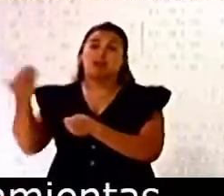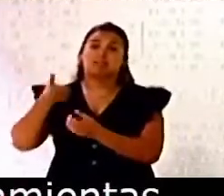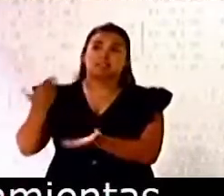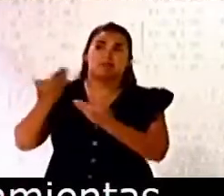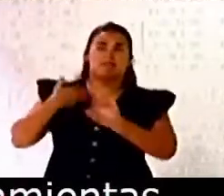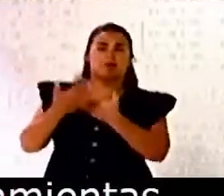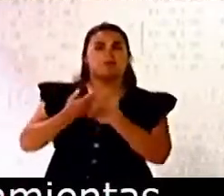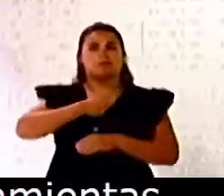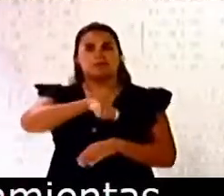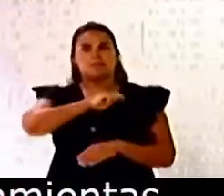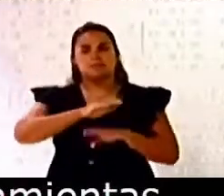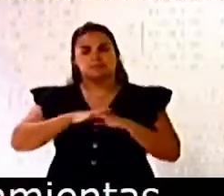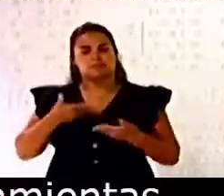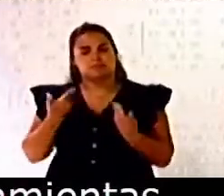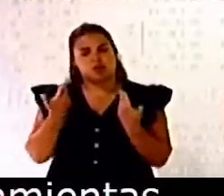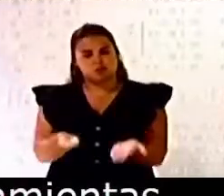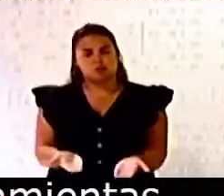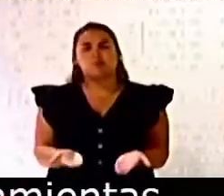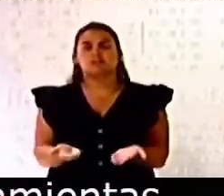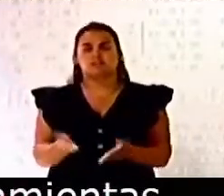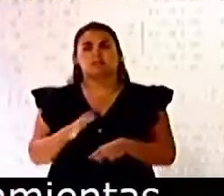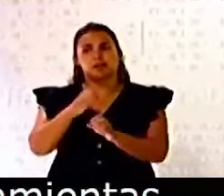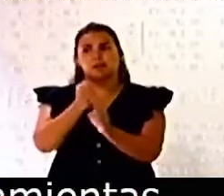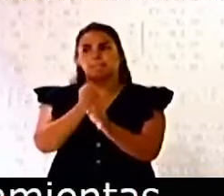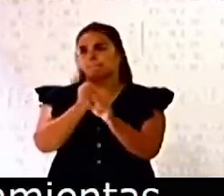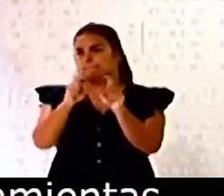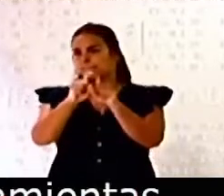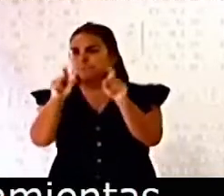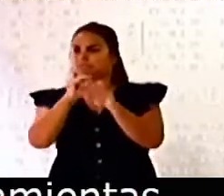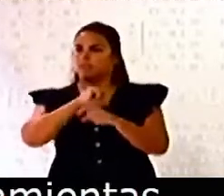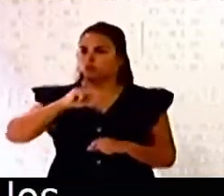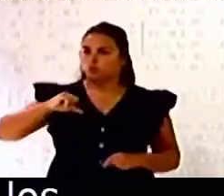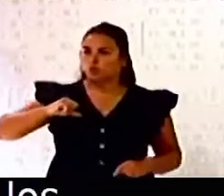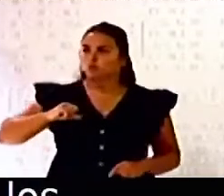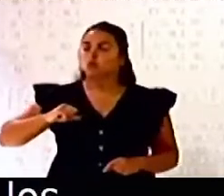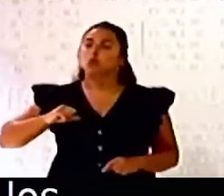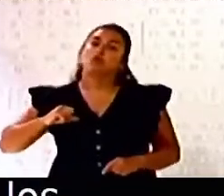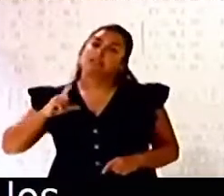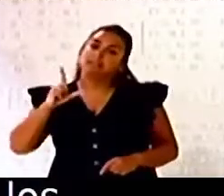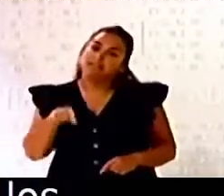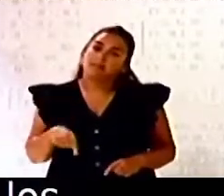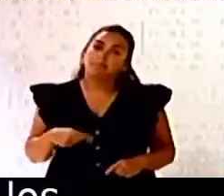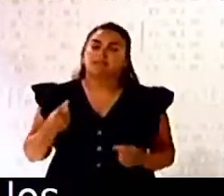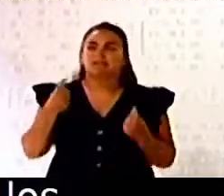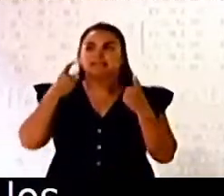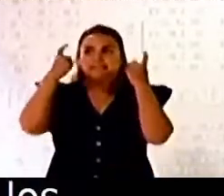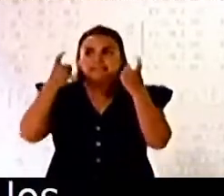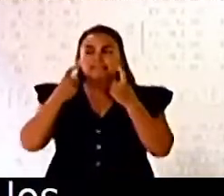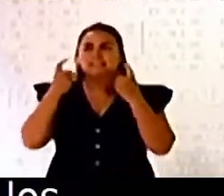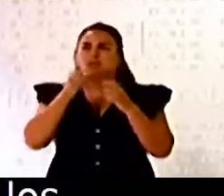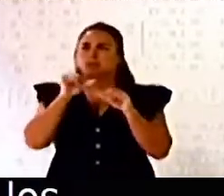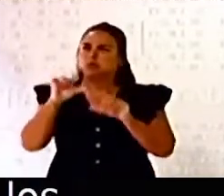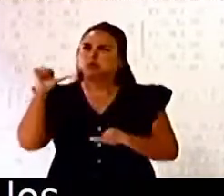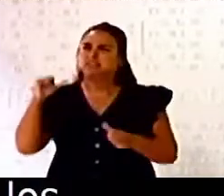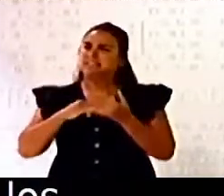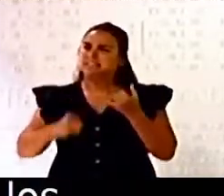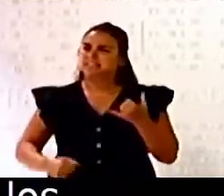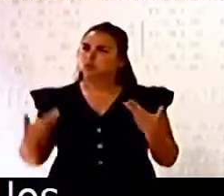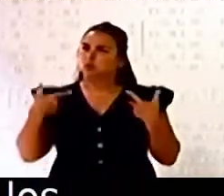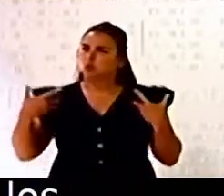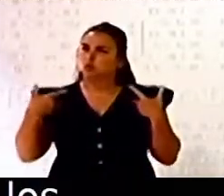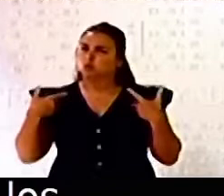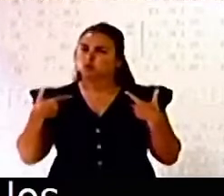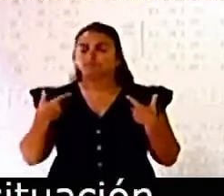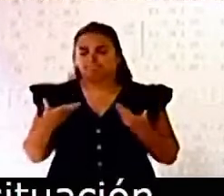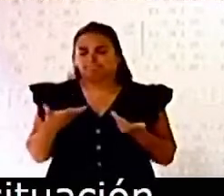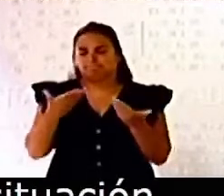España para ayudar a las empresas y a los autónomos a sortear la difícil situación provocada